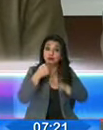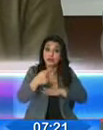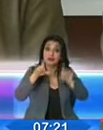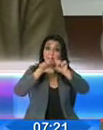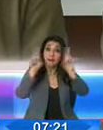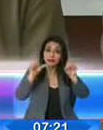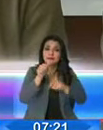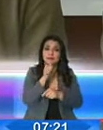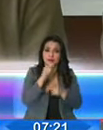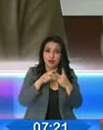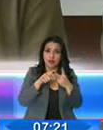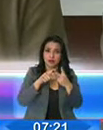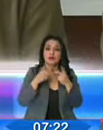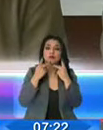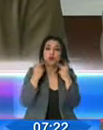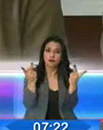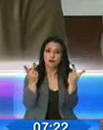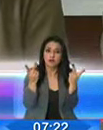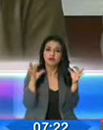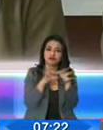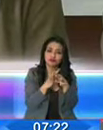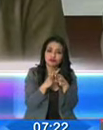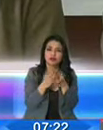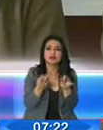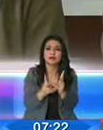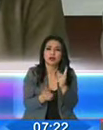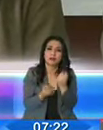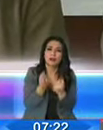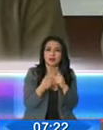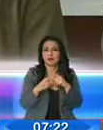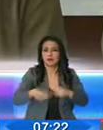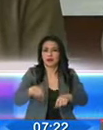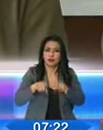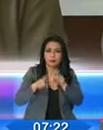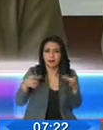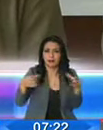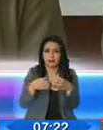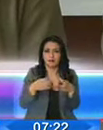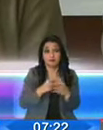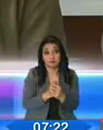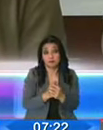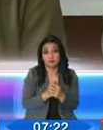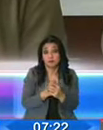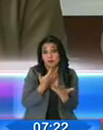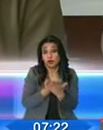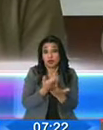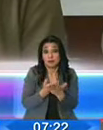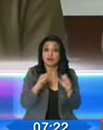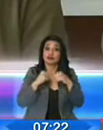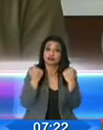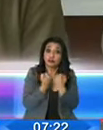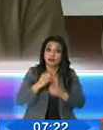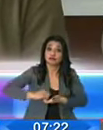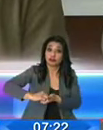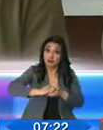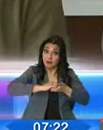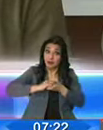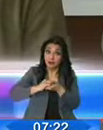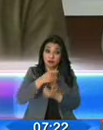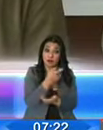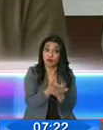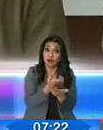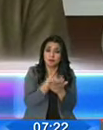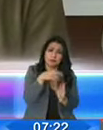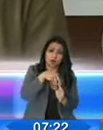privada, pública, mixta y de la economía popular y solidaria. Y si el sistema económico es social y solidario, este sistema económico debe primar